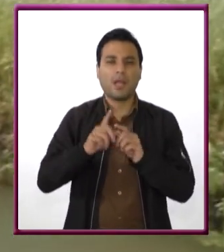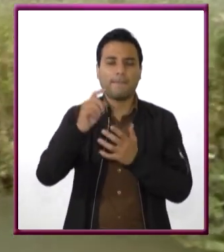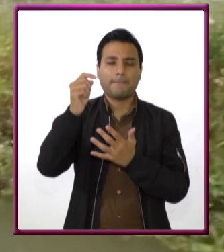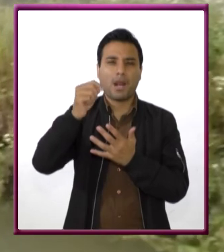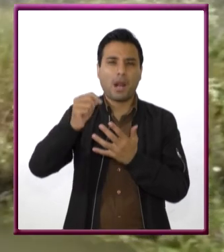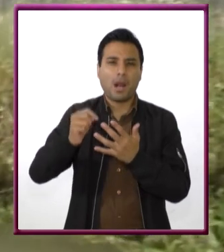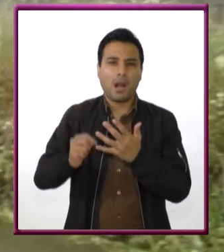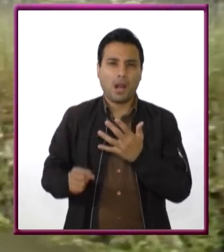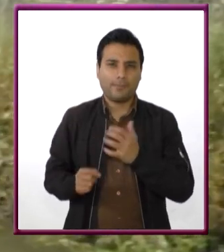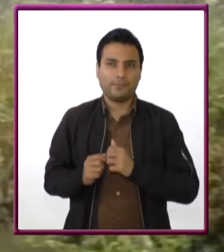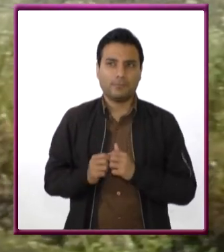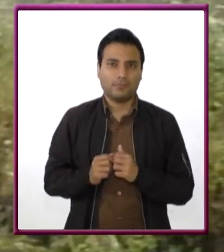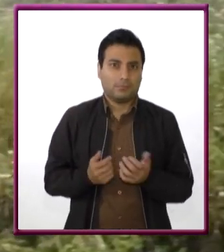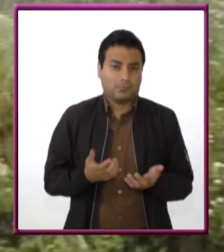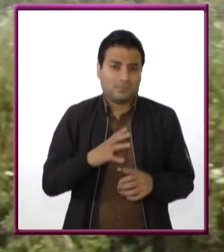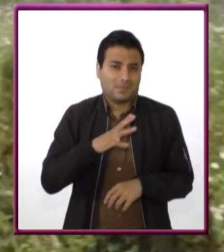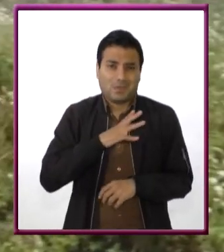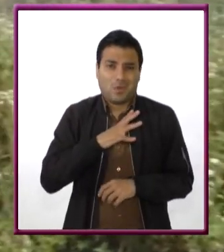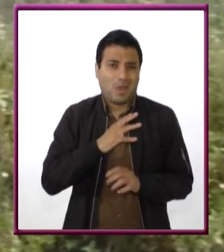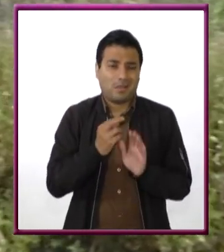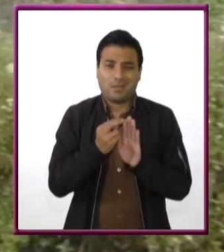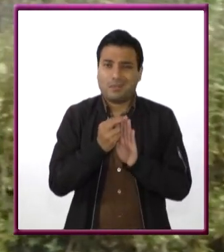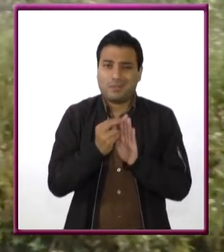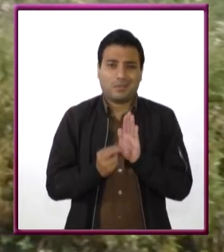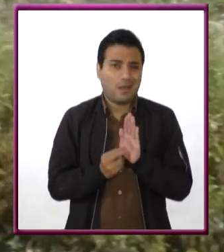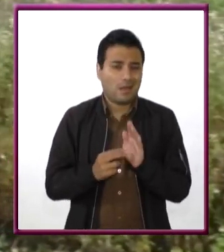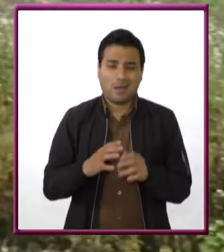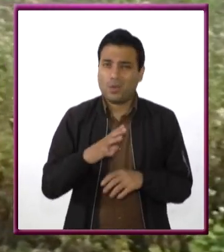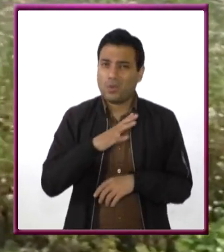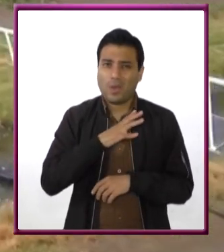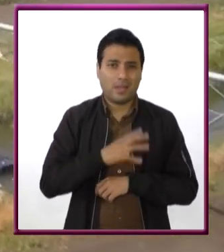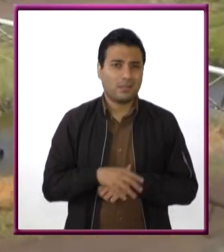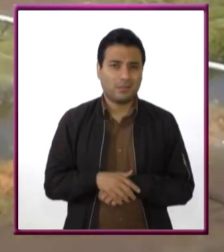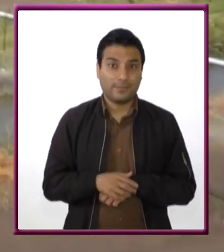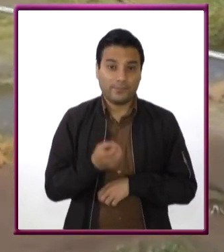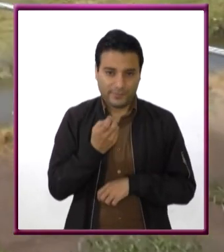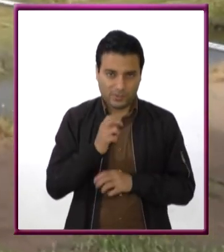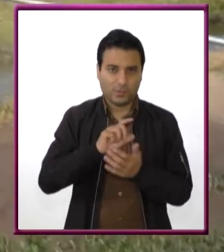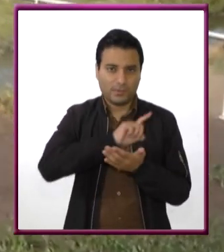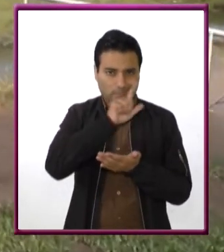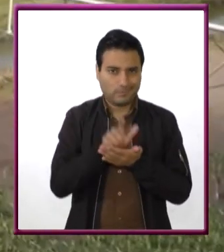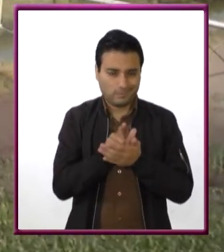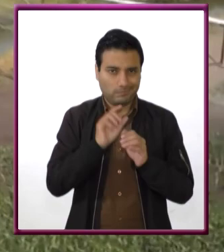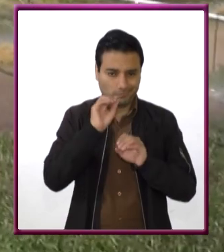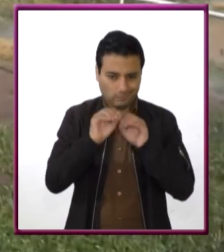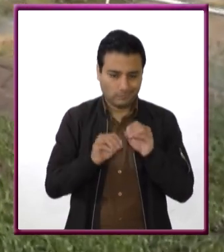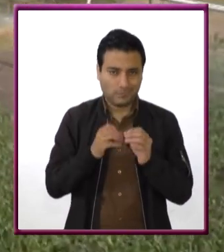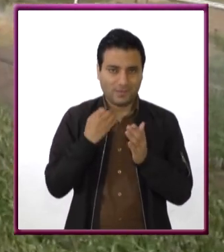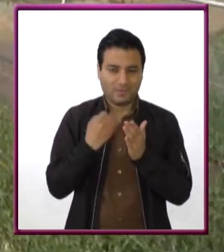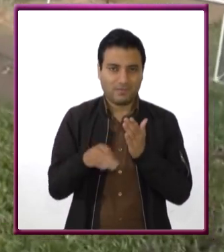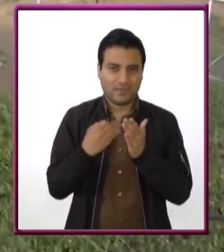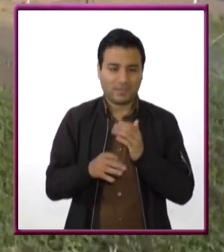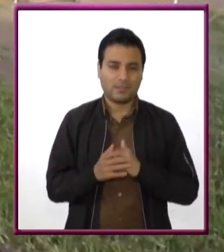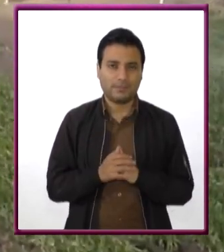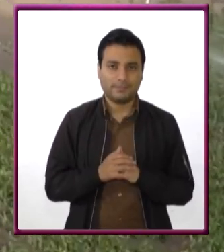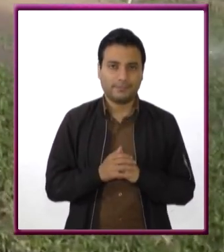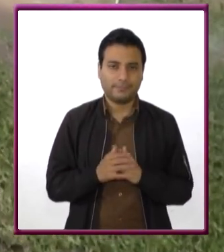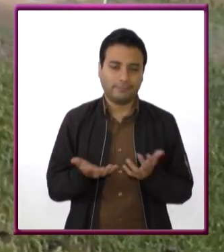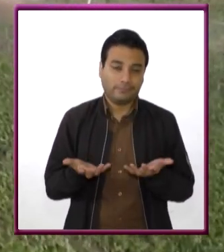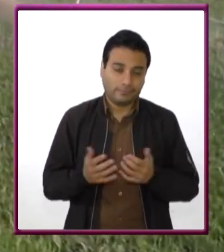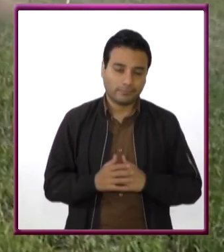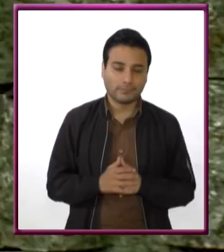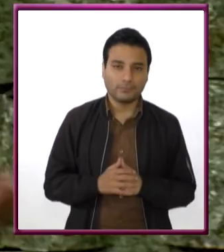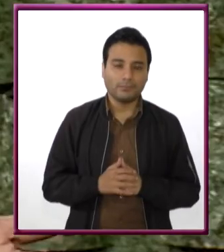productos industriales, no tenemos una reglamentación semejante. Ese es un vacío legal que tenemos que llenar. Pero como bien se